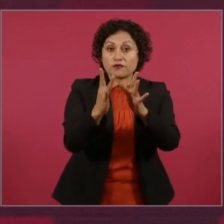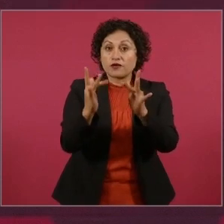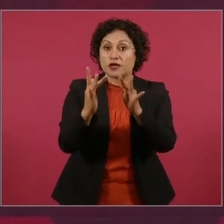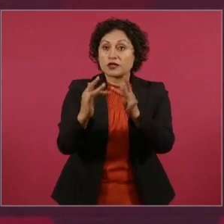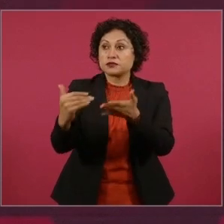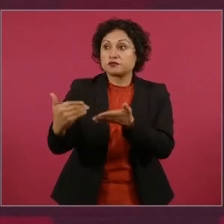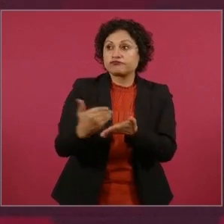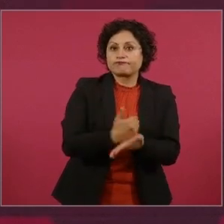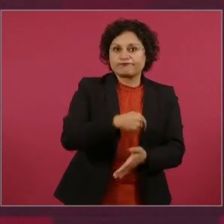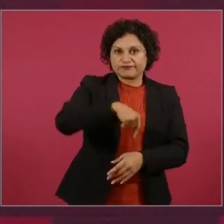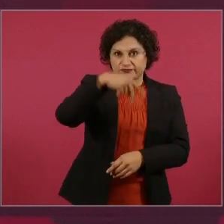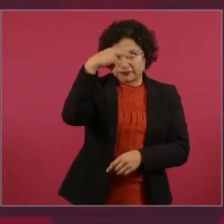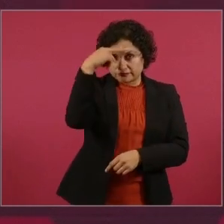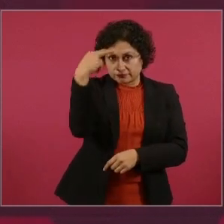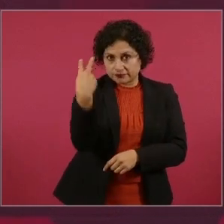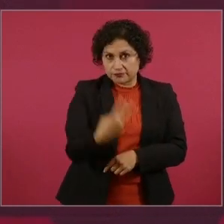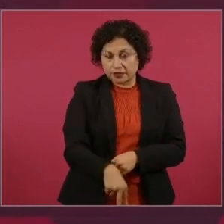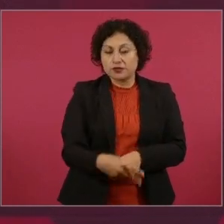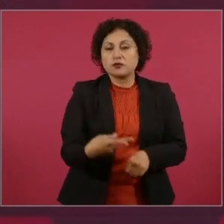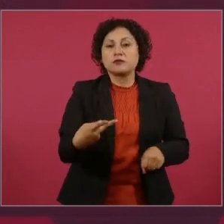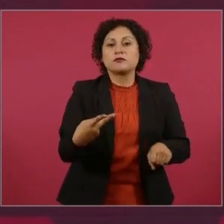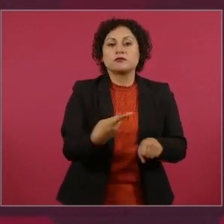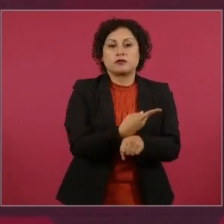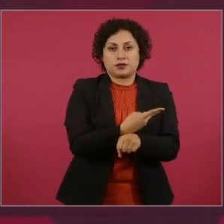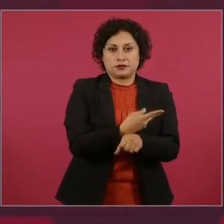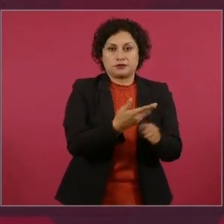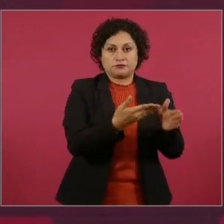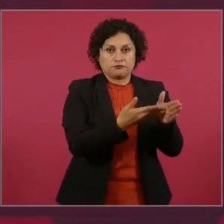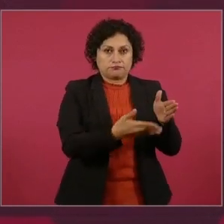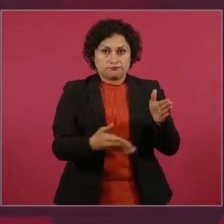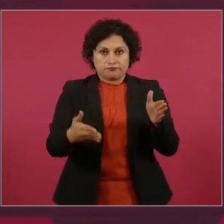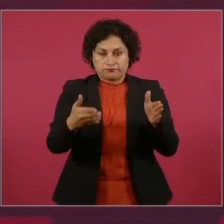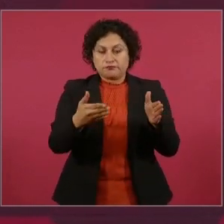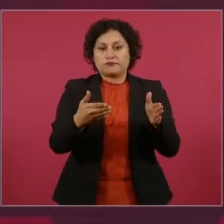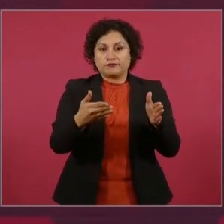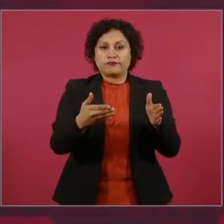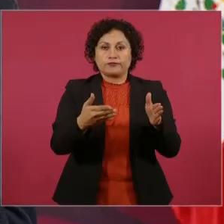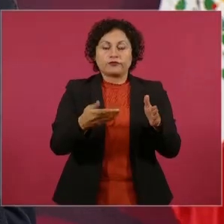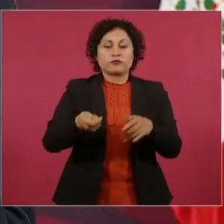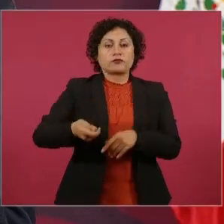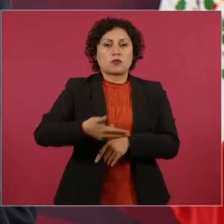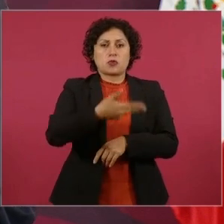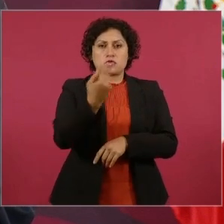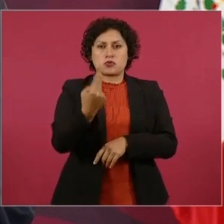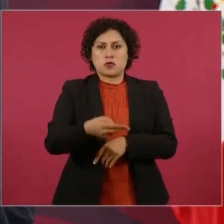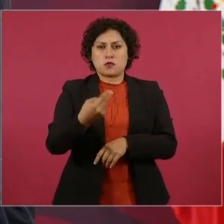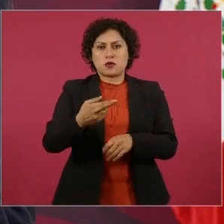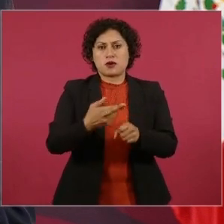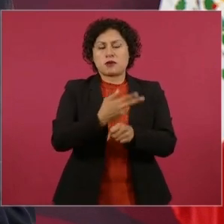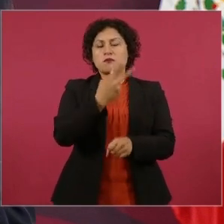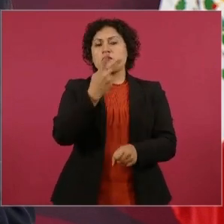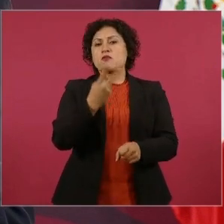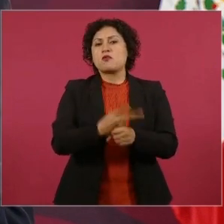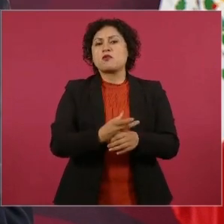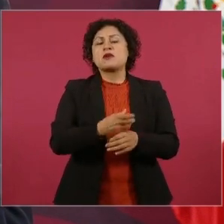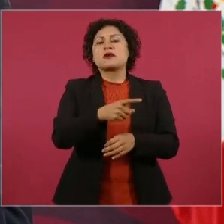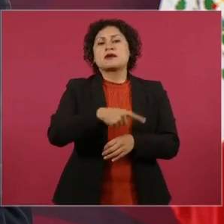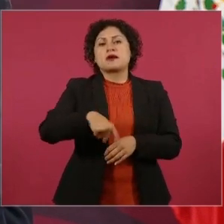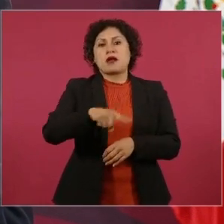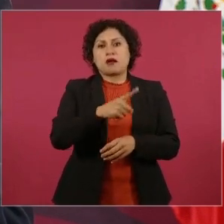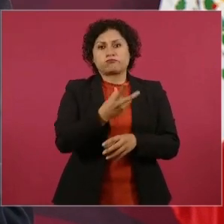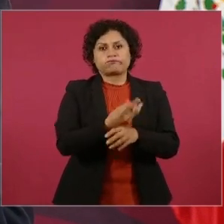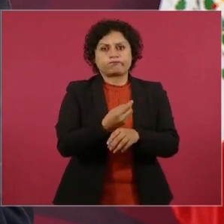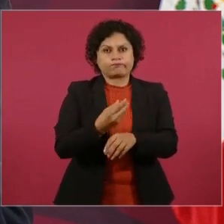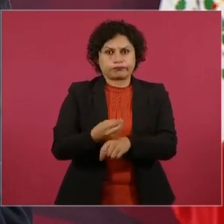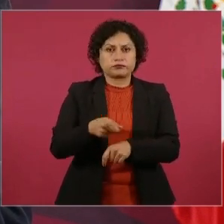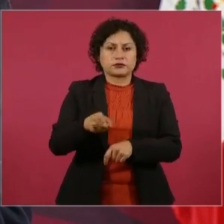francesa el primer gobierno de la República restaurada de Juárez y